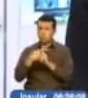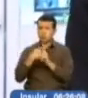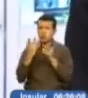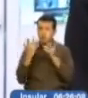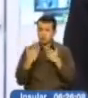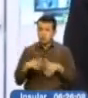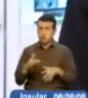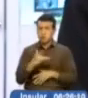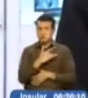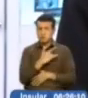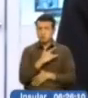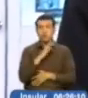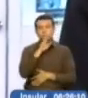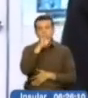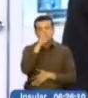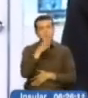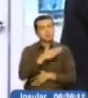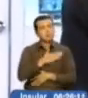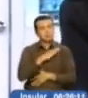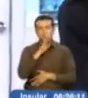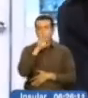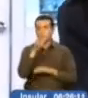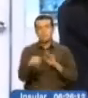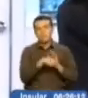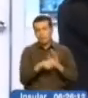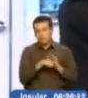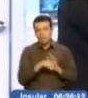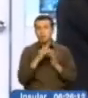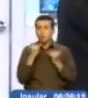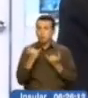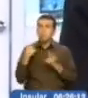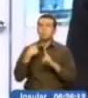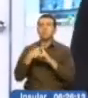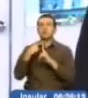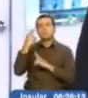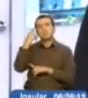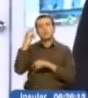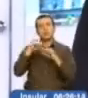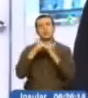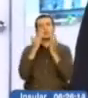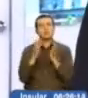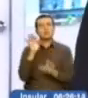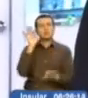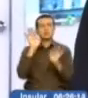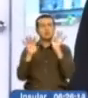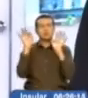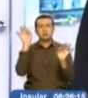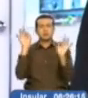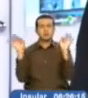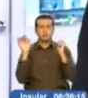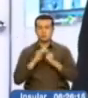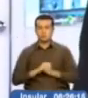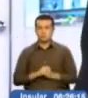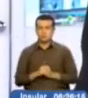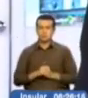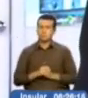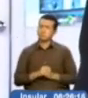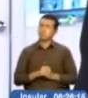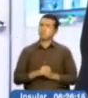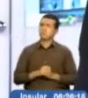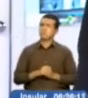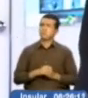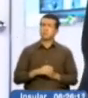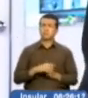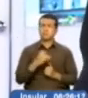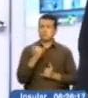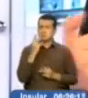de que yo tiendo a ser un inveterado pesimista más bien, pero es la elección de los asambleístas. O sea, uno, a mí sí me parece que es